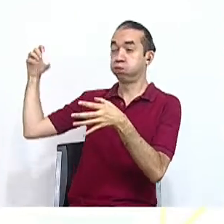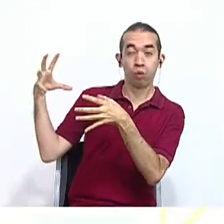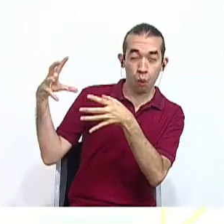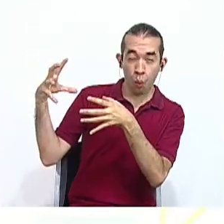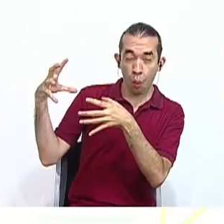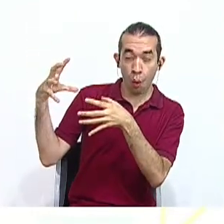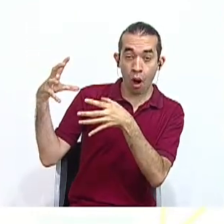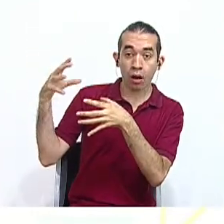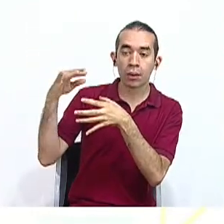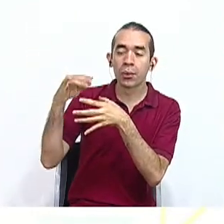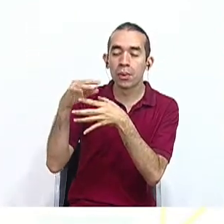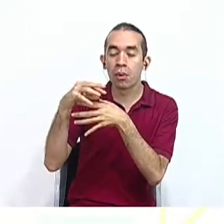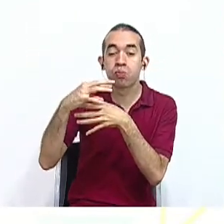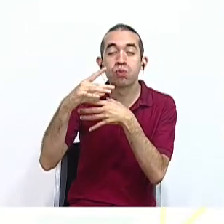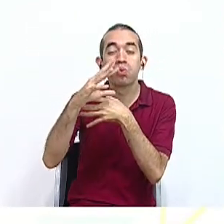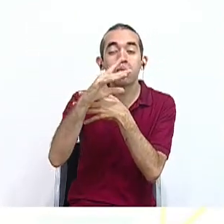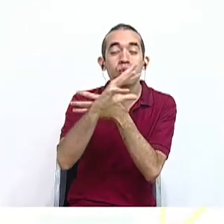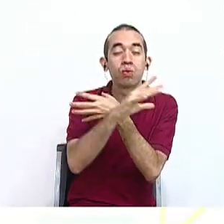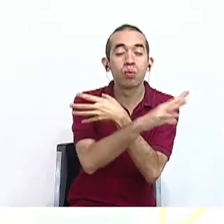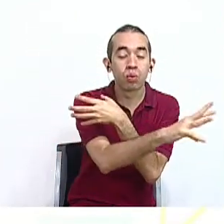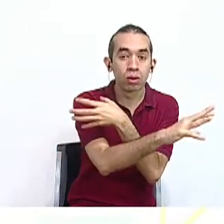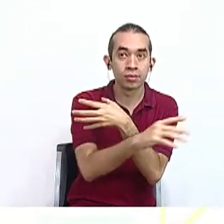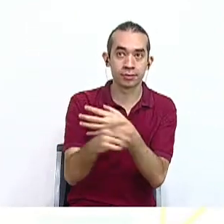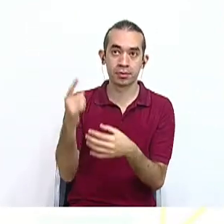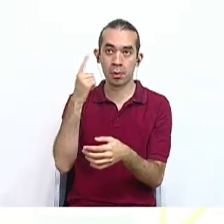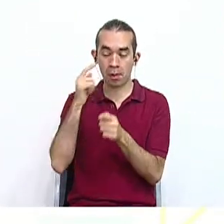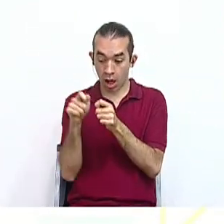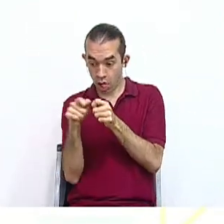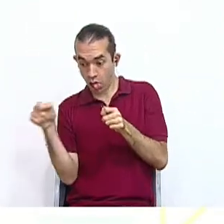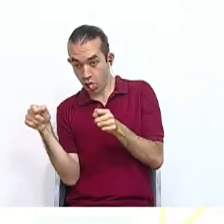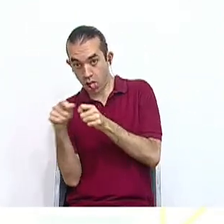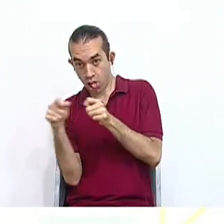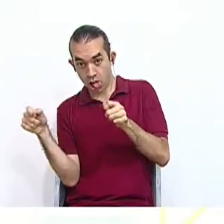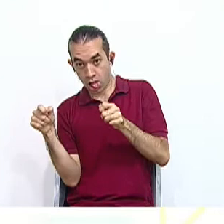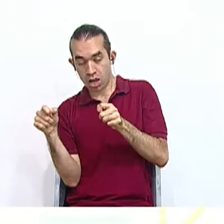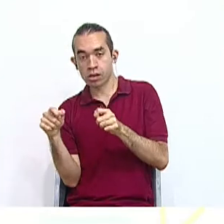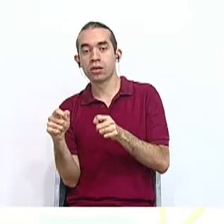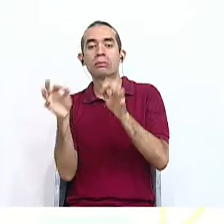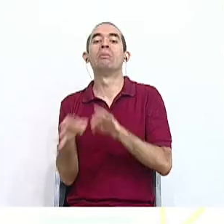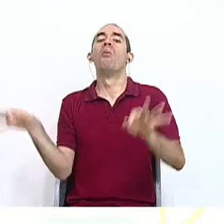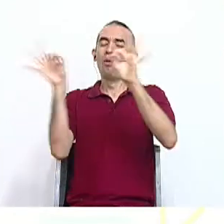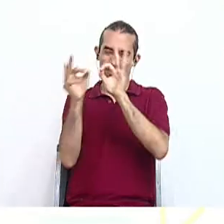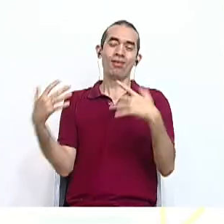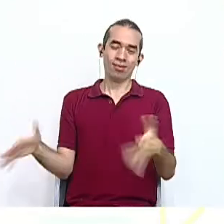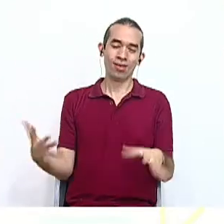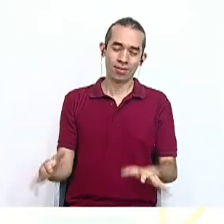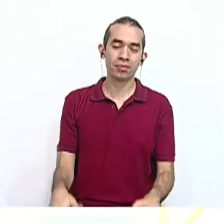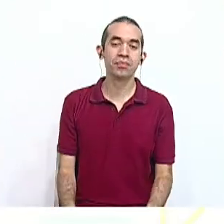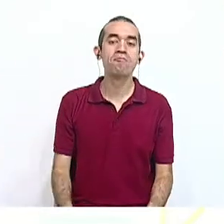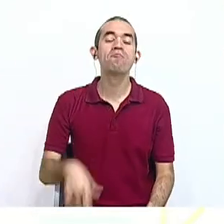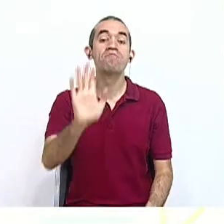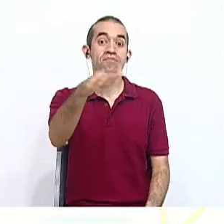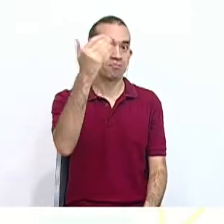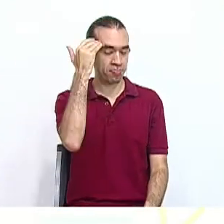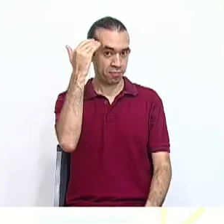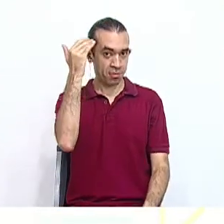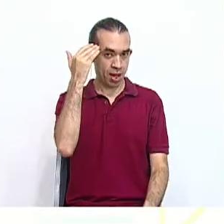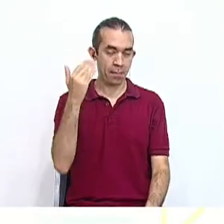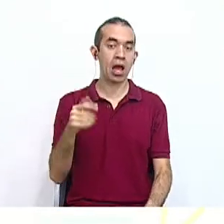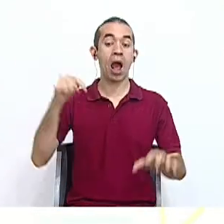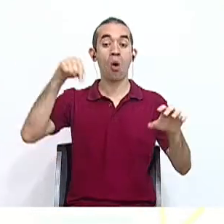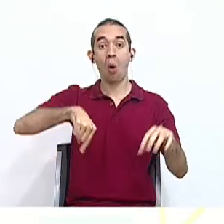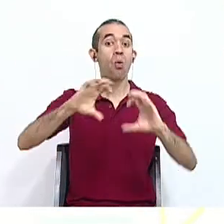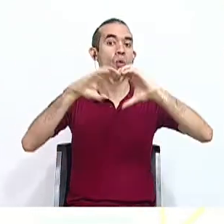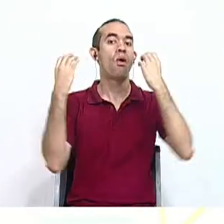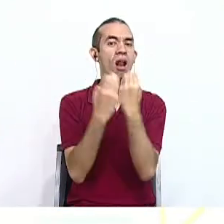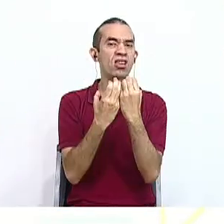saliendo. ¿Y cuál es la longitud del material? Esto sí va a ser sumamente importante. Entonces, para nuestra clase de